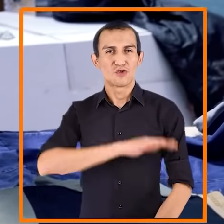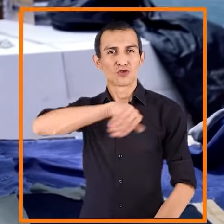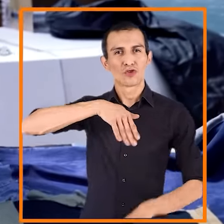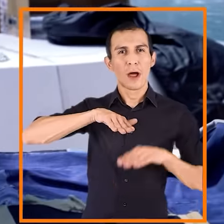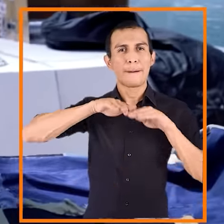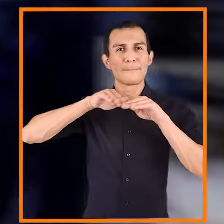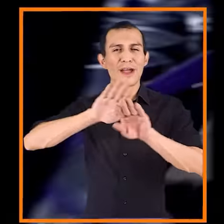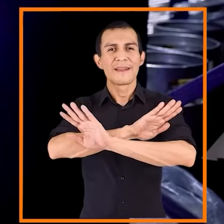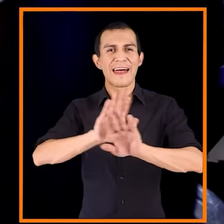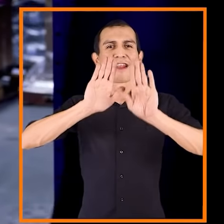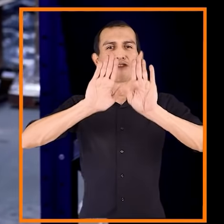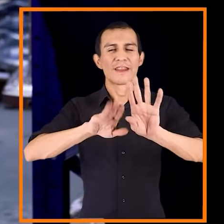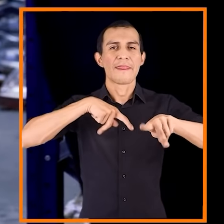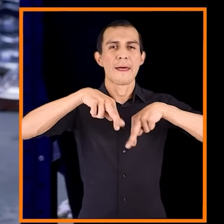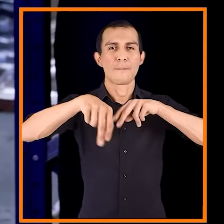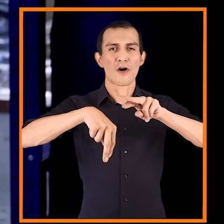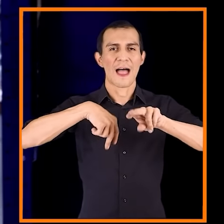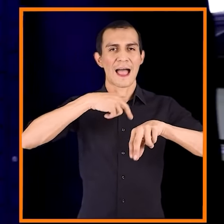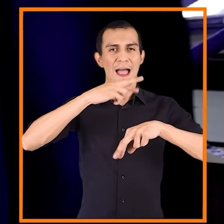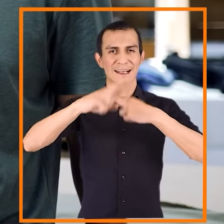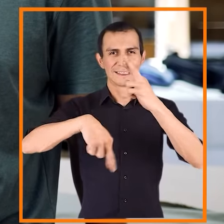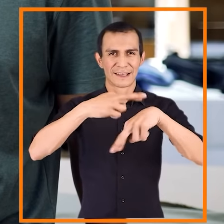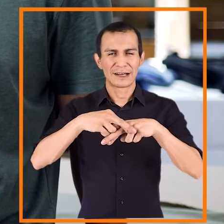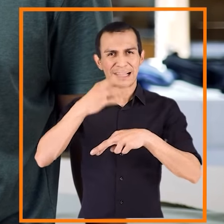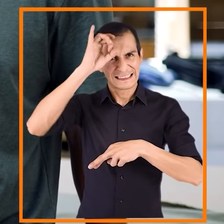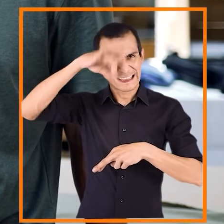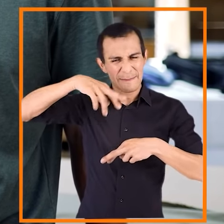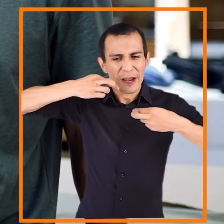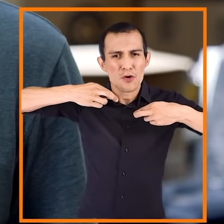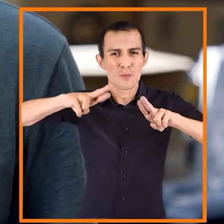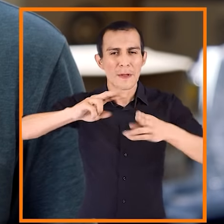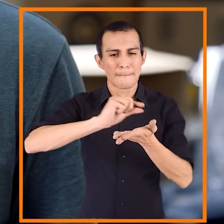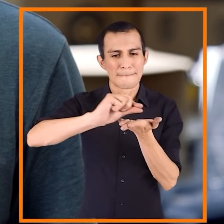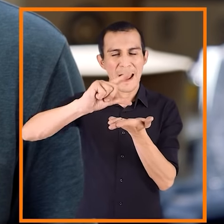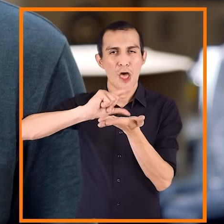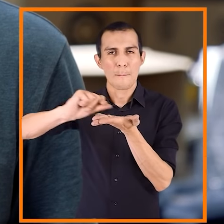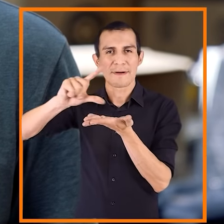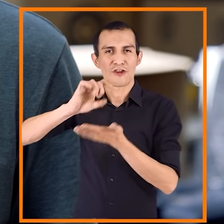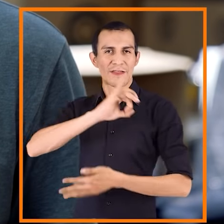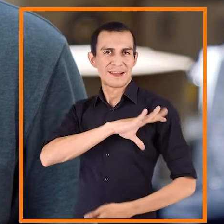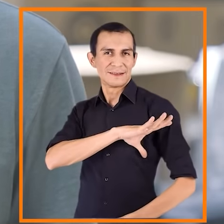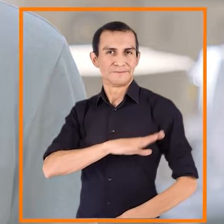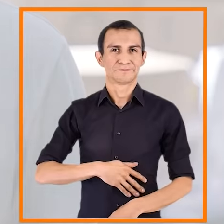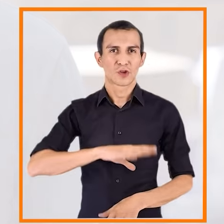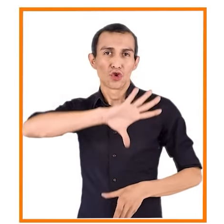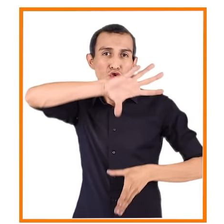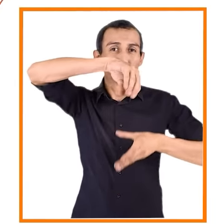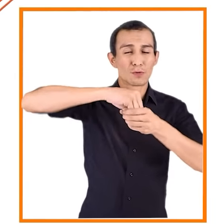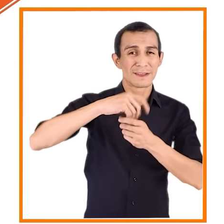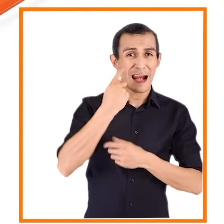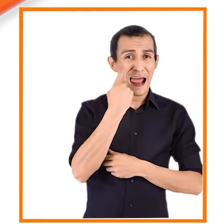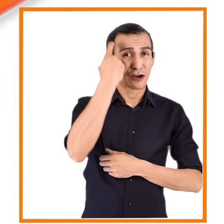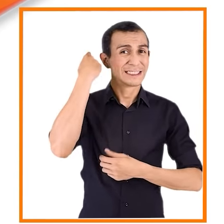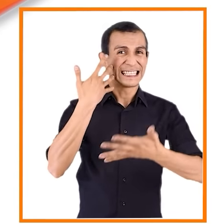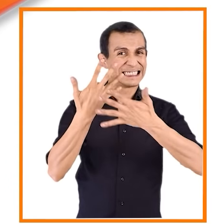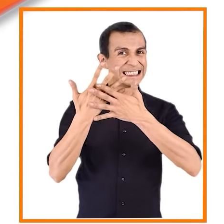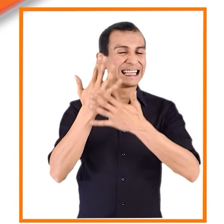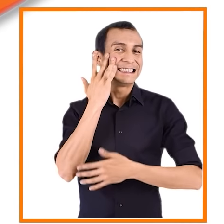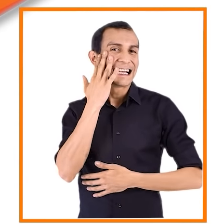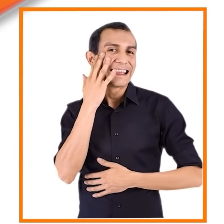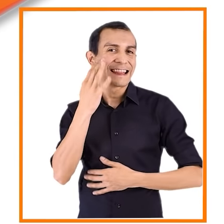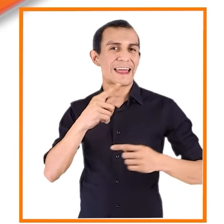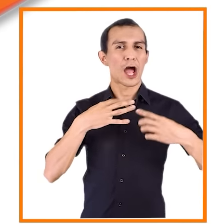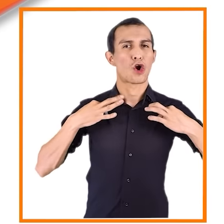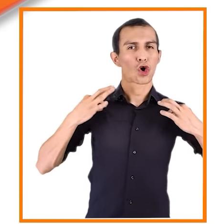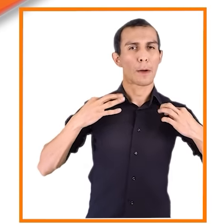Por eso apoyamos el Nada Nos Detiene de Moda Circular, porque sabemos que es una oportunidad para los emprendedores de Chile. Súmate a la conciencia celeste con